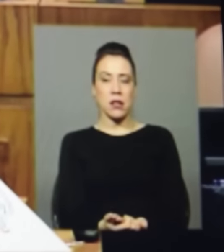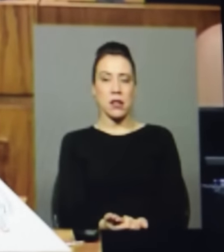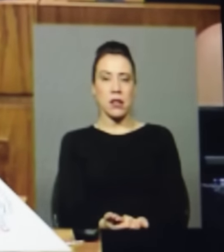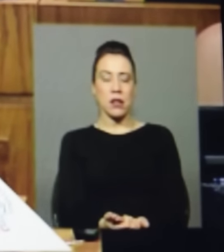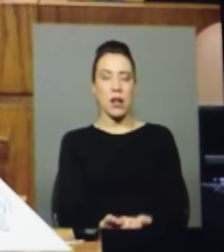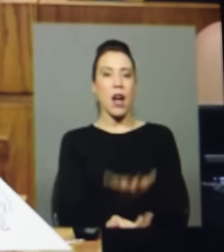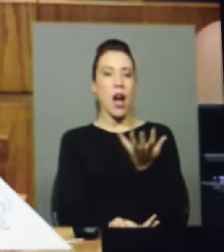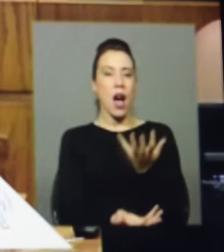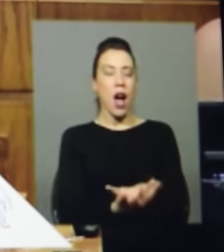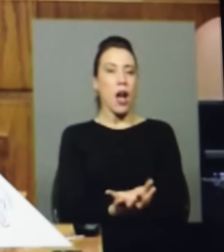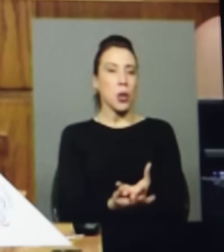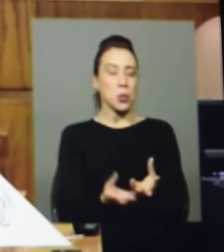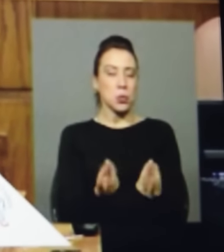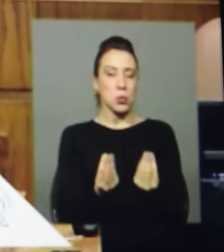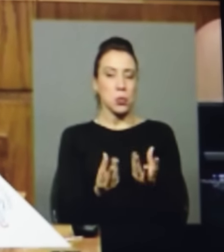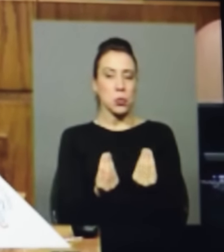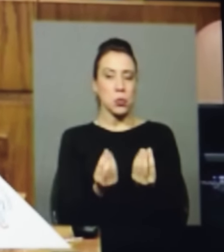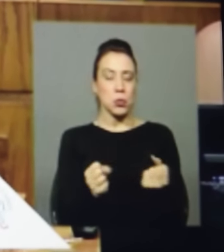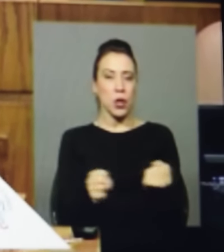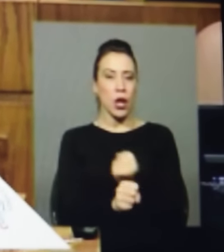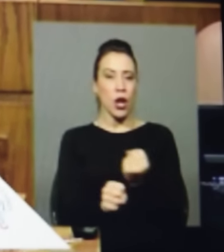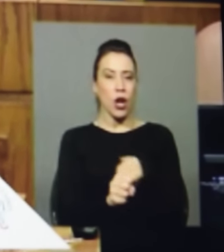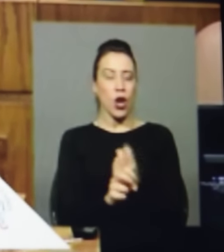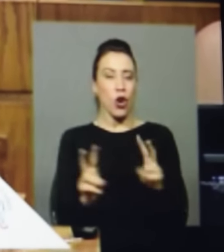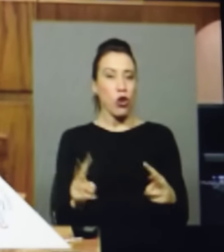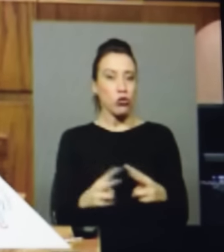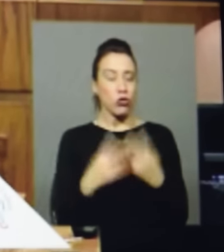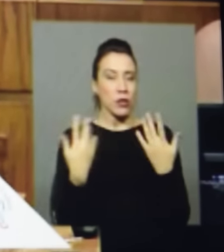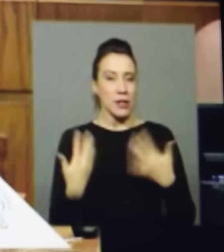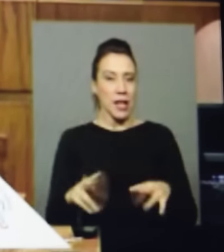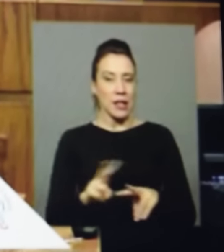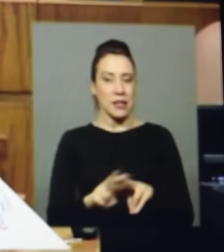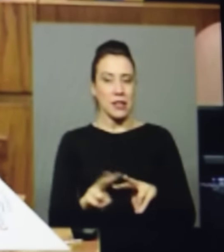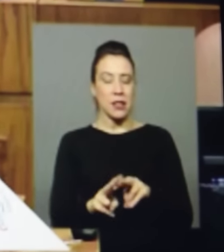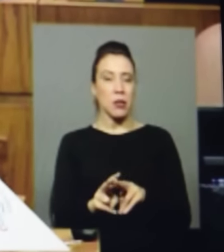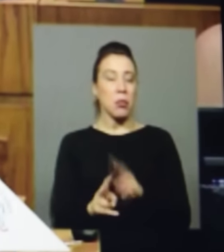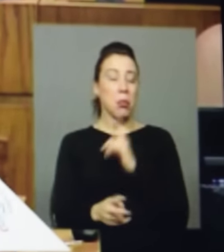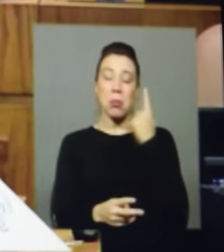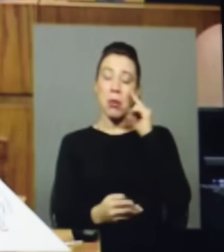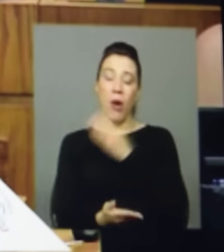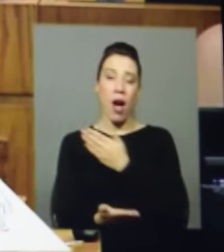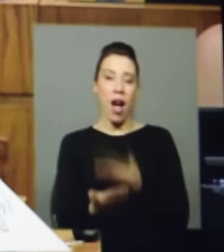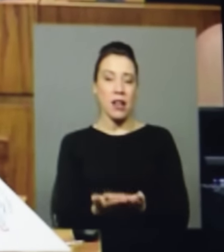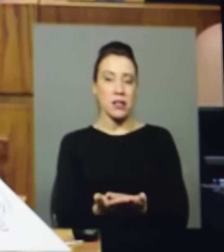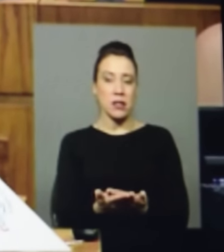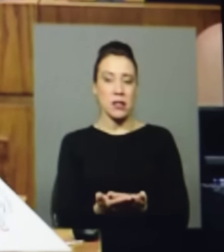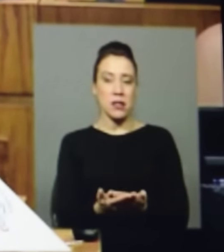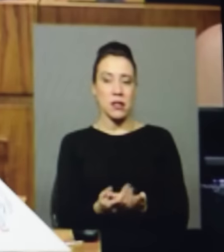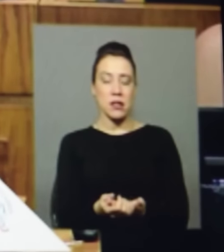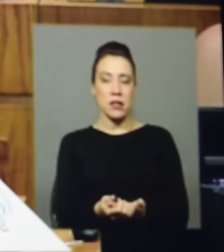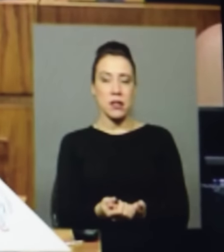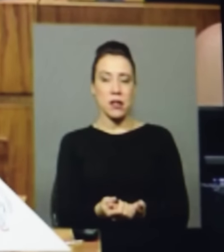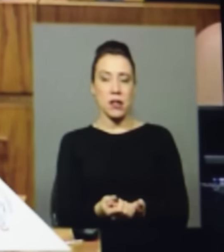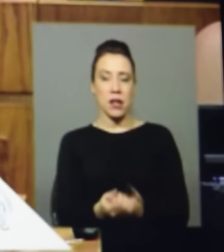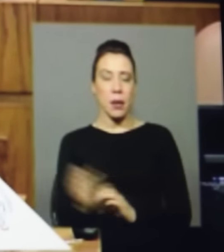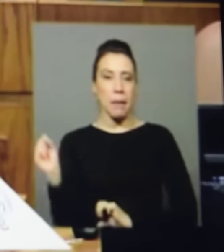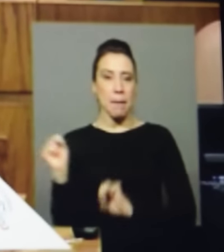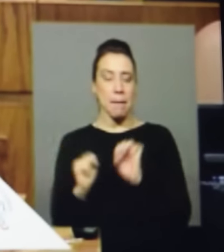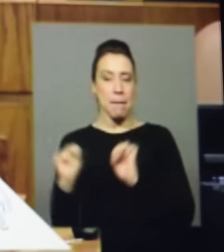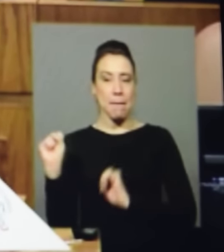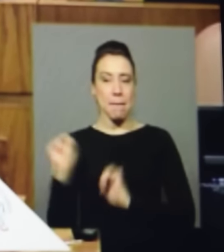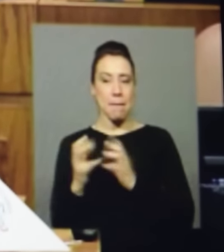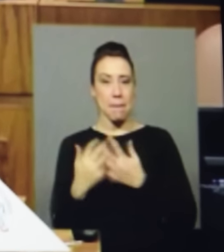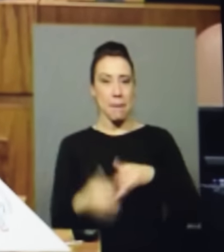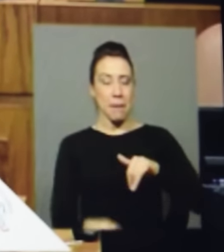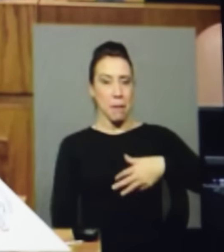existido un número importante de obras que se han ido realizando, y hasta el día de hoy entiendo que la empresa